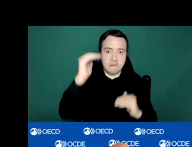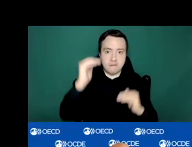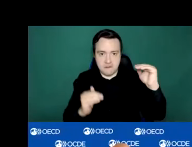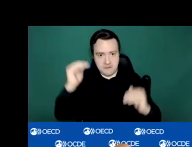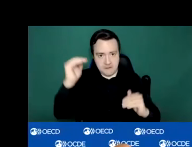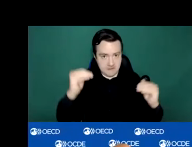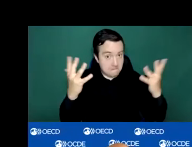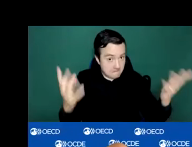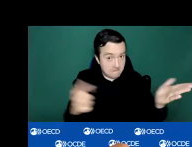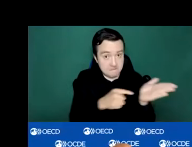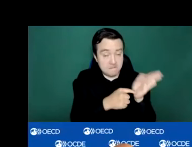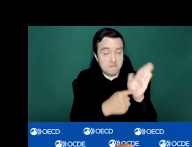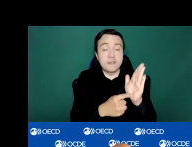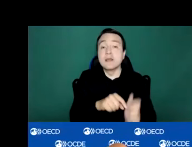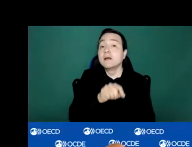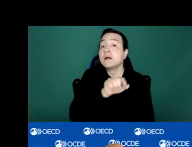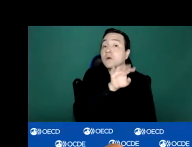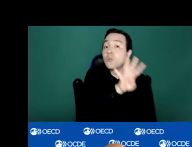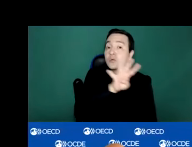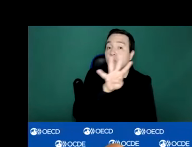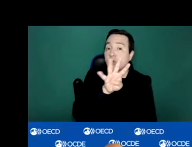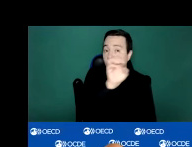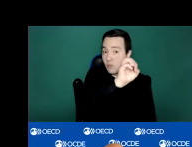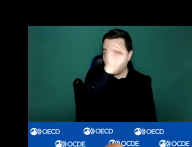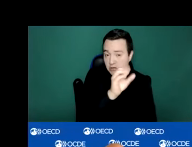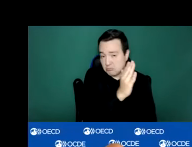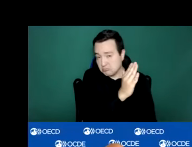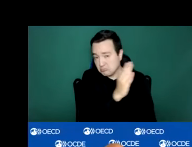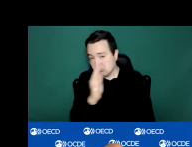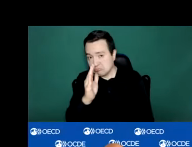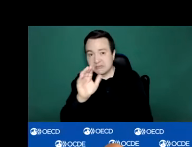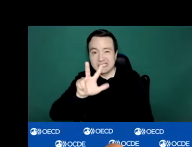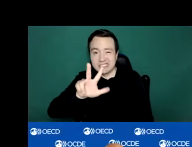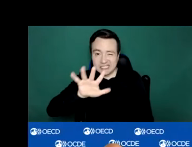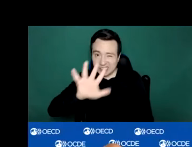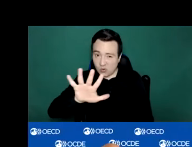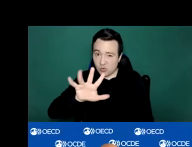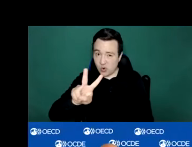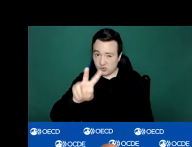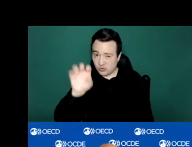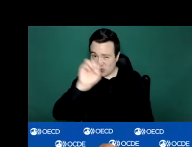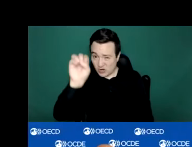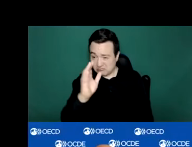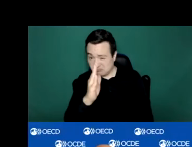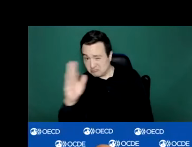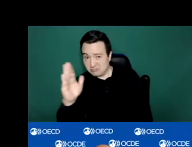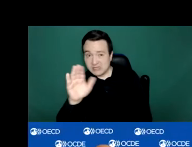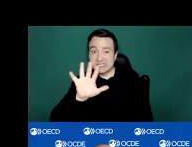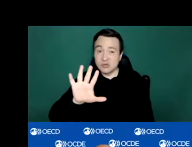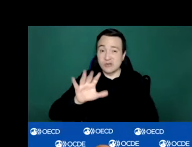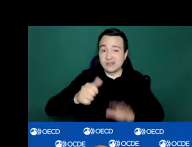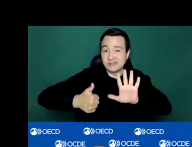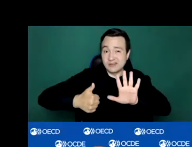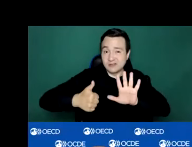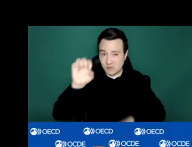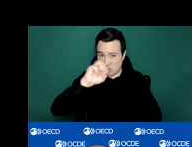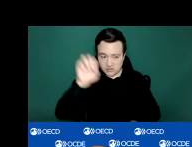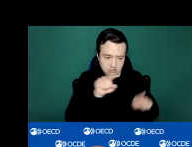al 52% al 56% cuando hablamos de distintos niveles educativos.